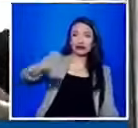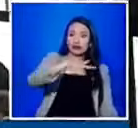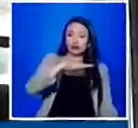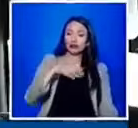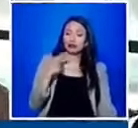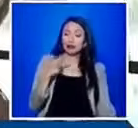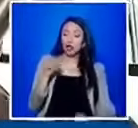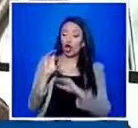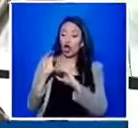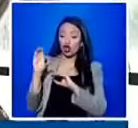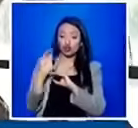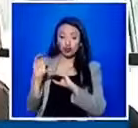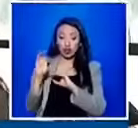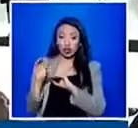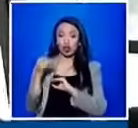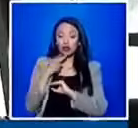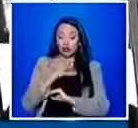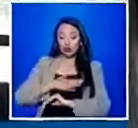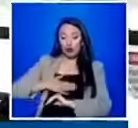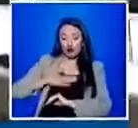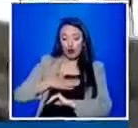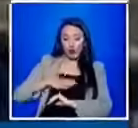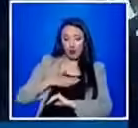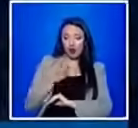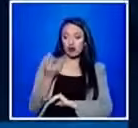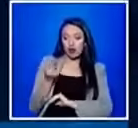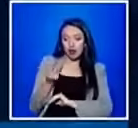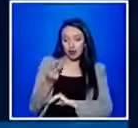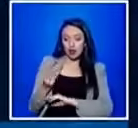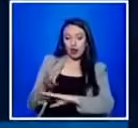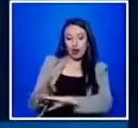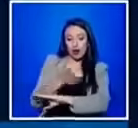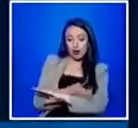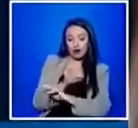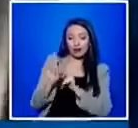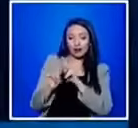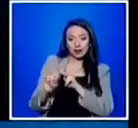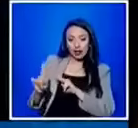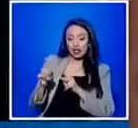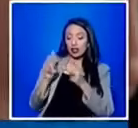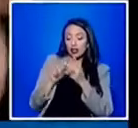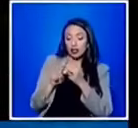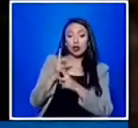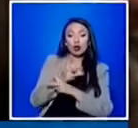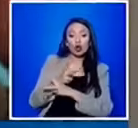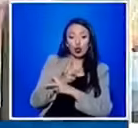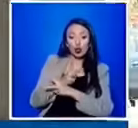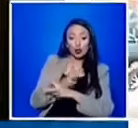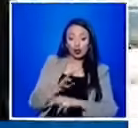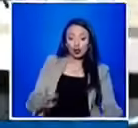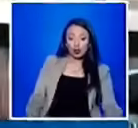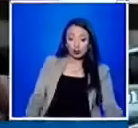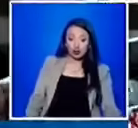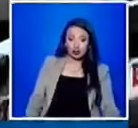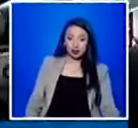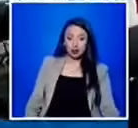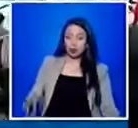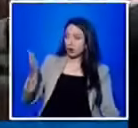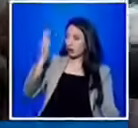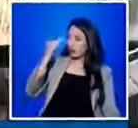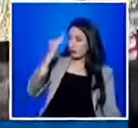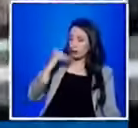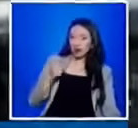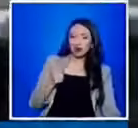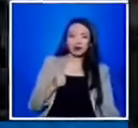les recomiendan a la ciudadanía que tengan mucho cuidado, sobre todo en las horas pico. Vamos a ayudarle acá a nuestro